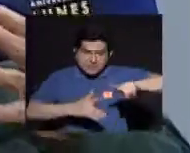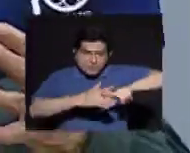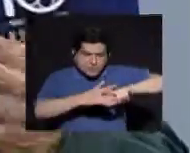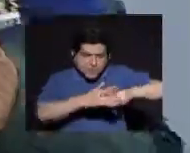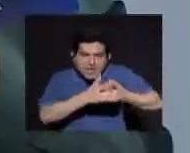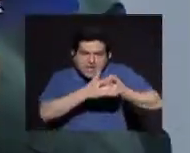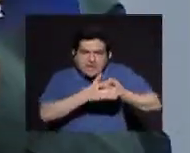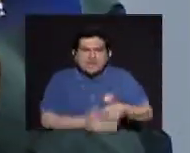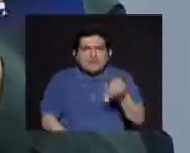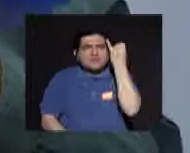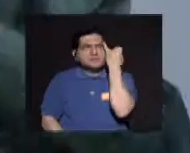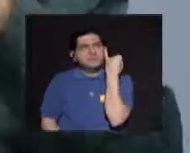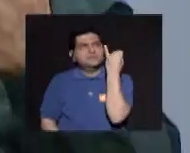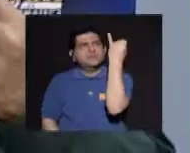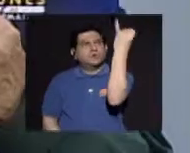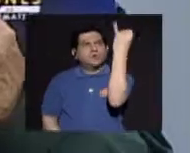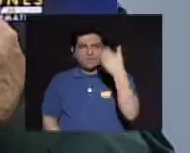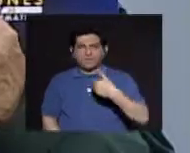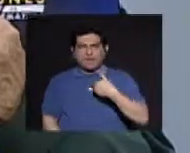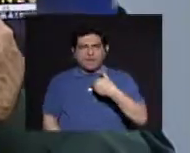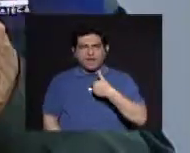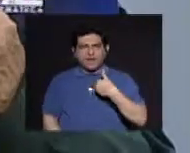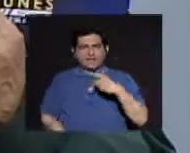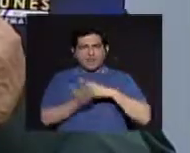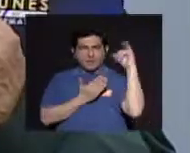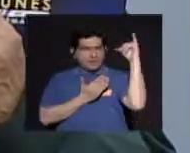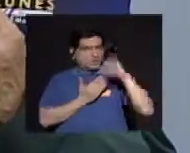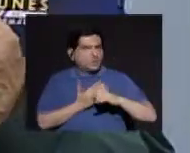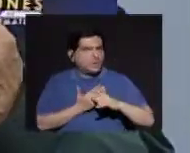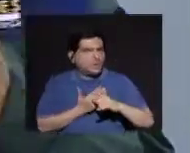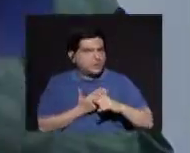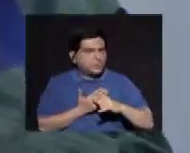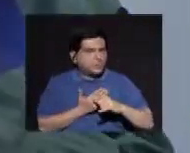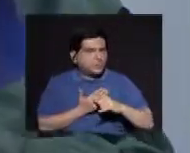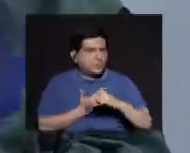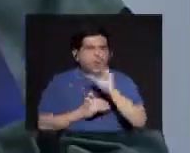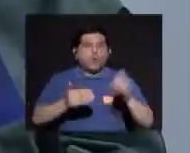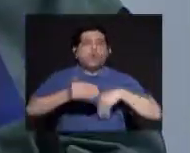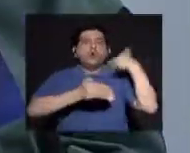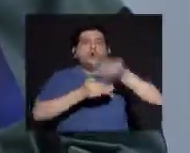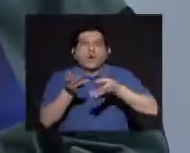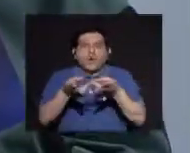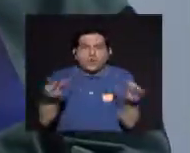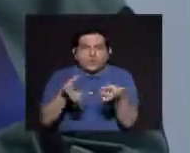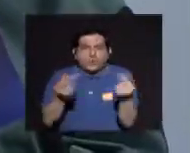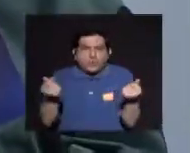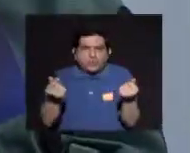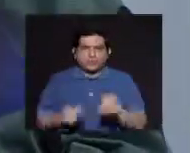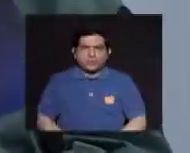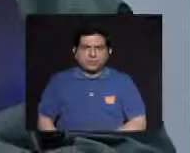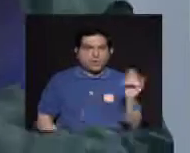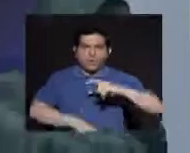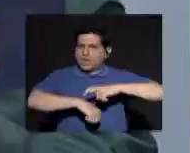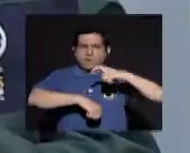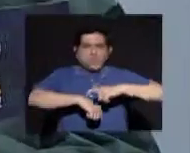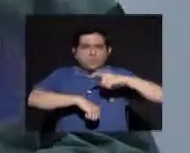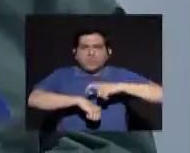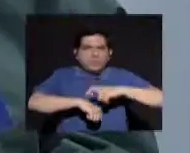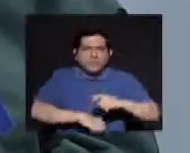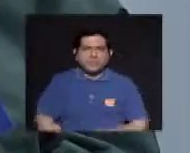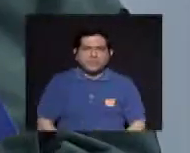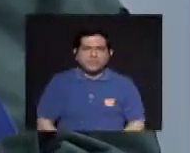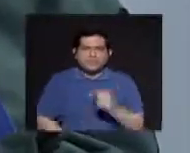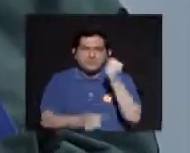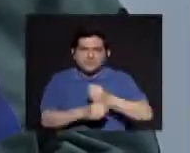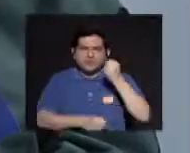el principio de la concepción del proyecto, o después de la producción, o simultáneo,